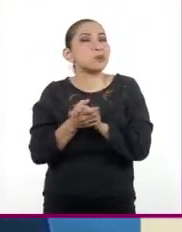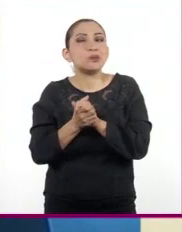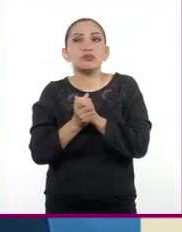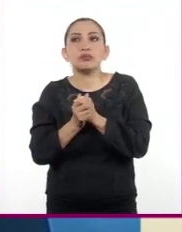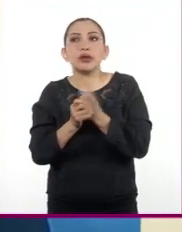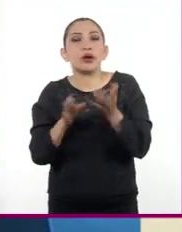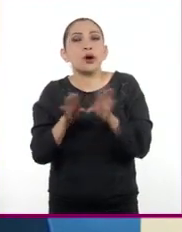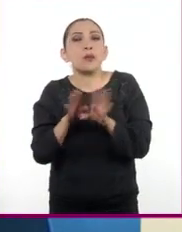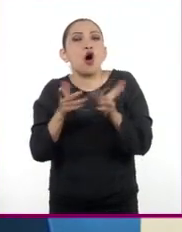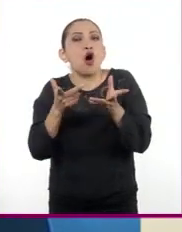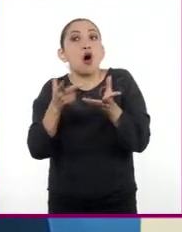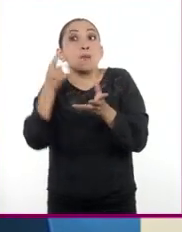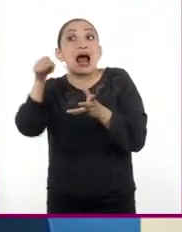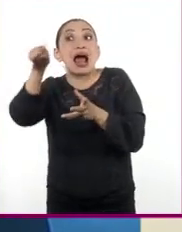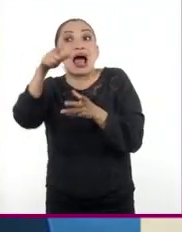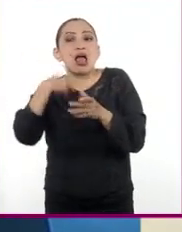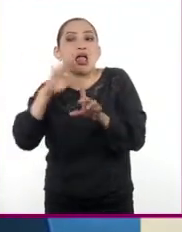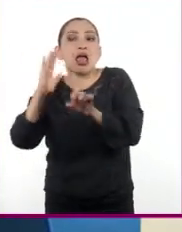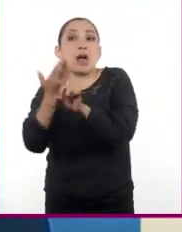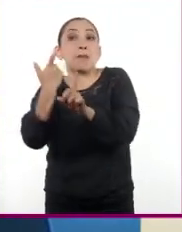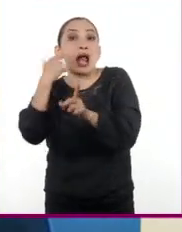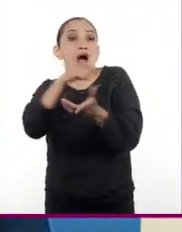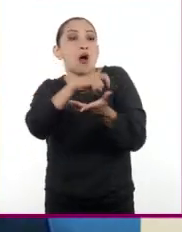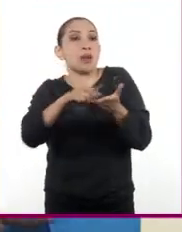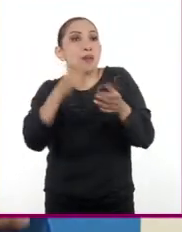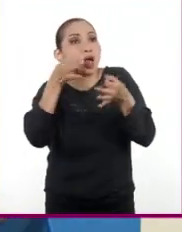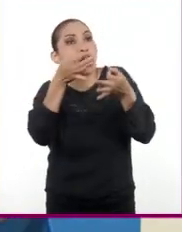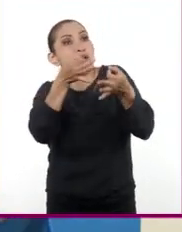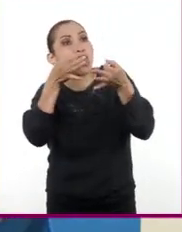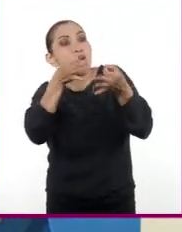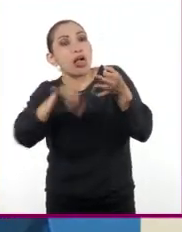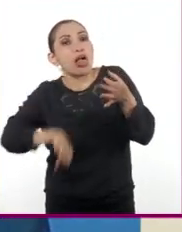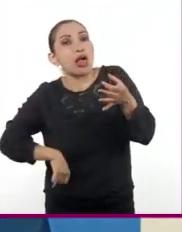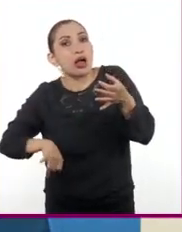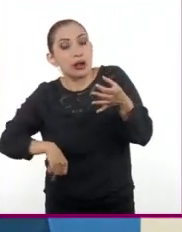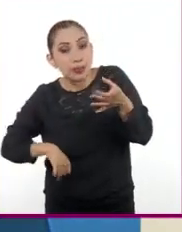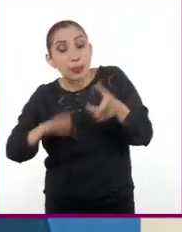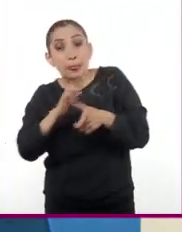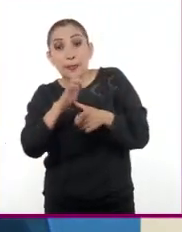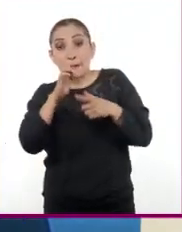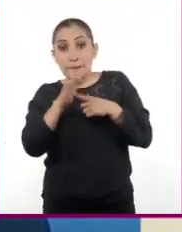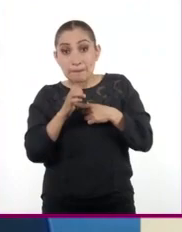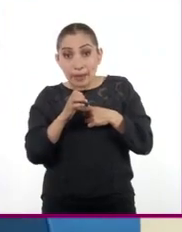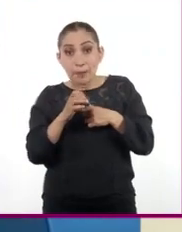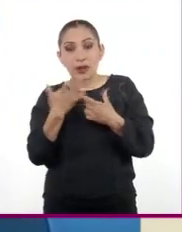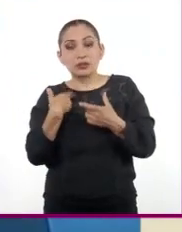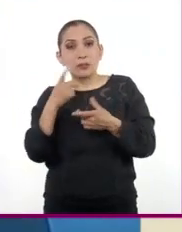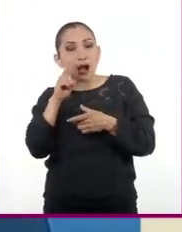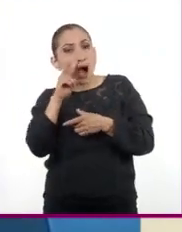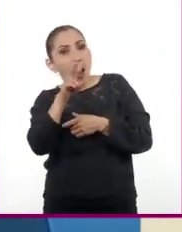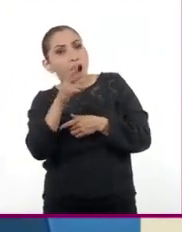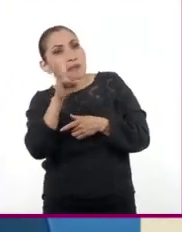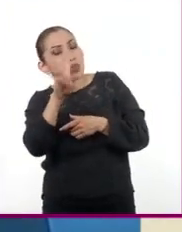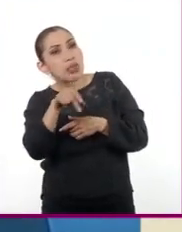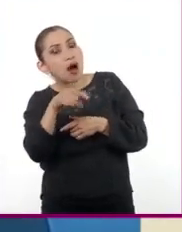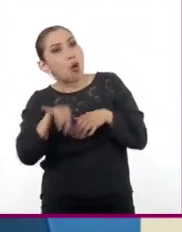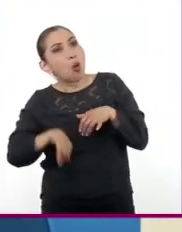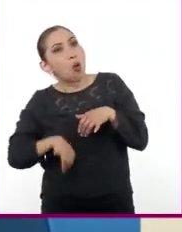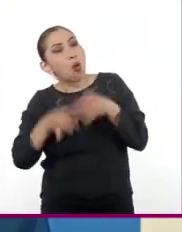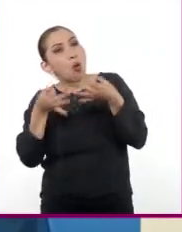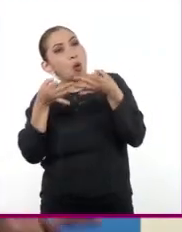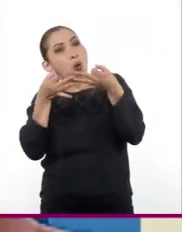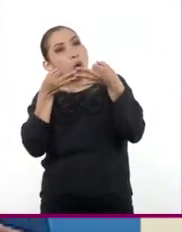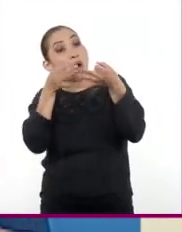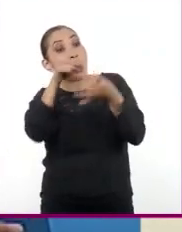como un medio de consumo, y lo que buscan es que sea atractiva. Entonces, el que sea atractivo